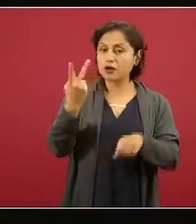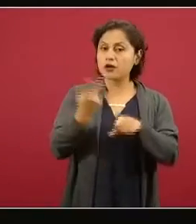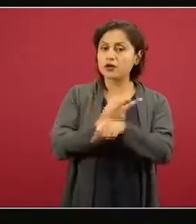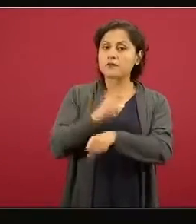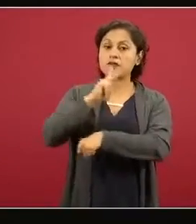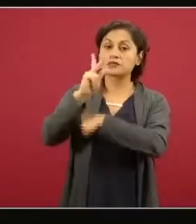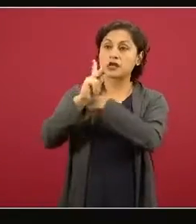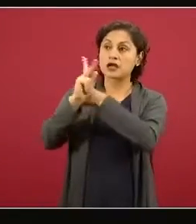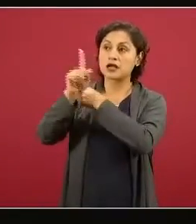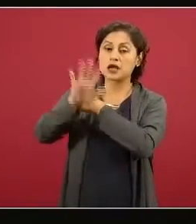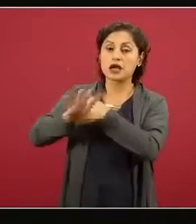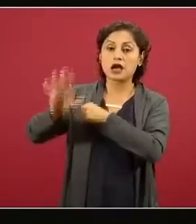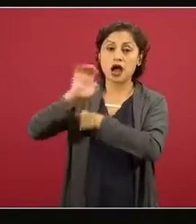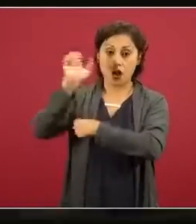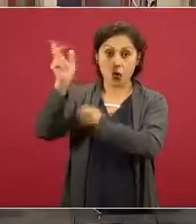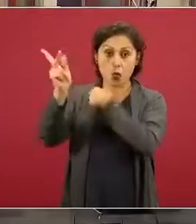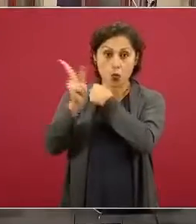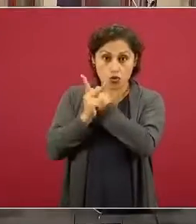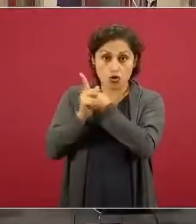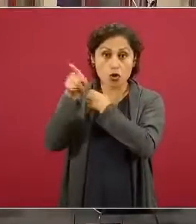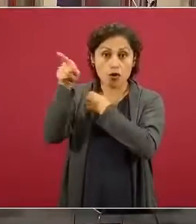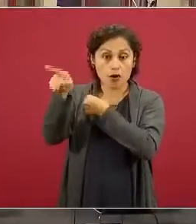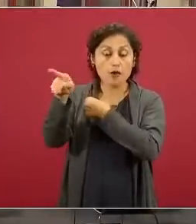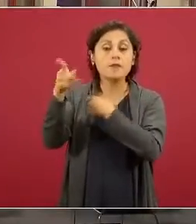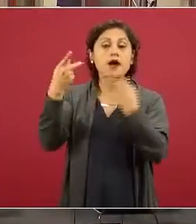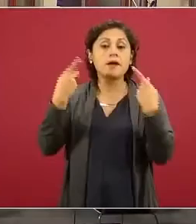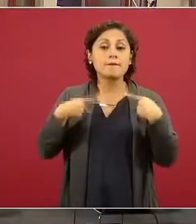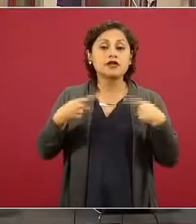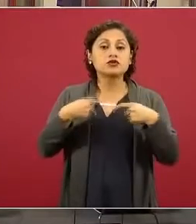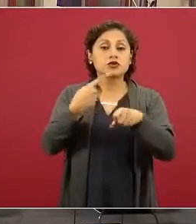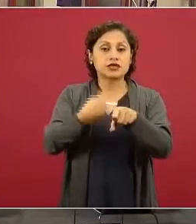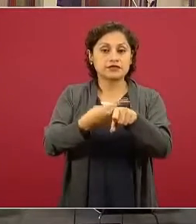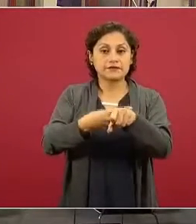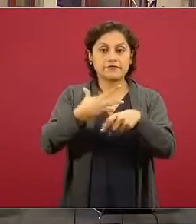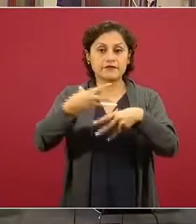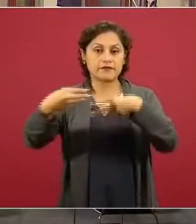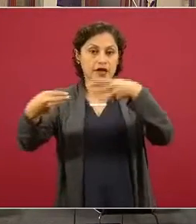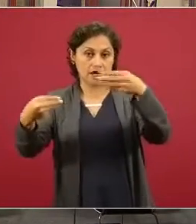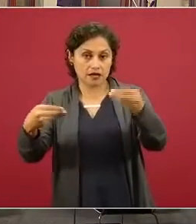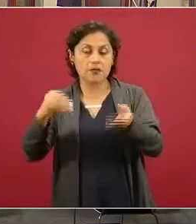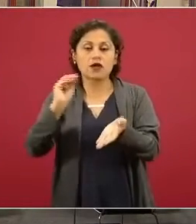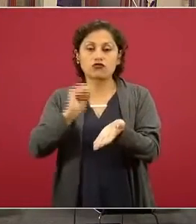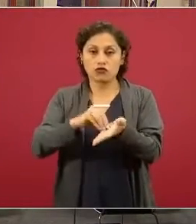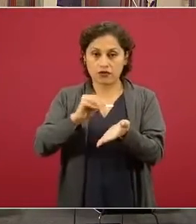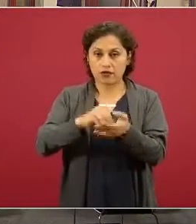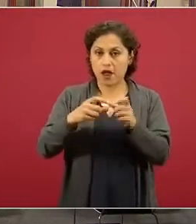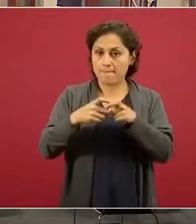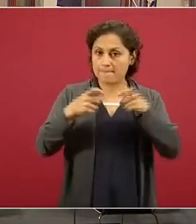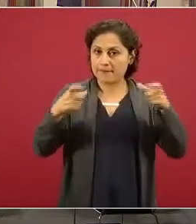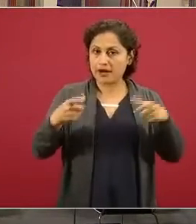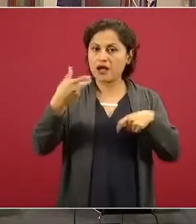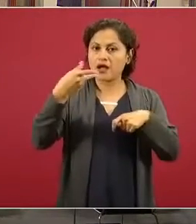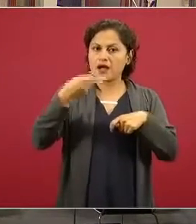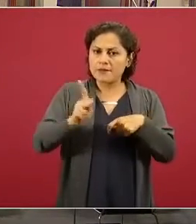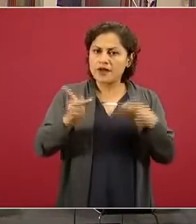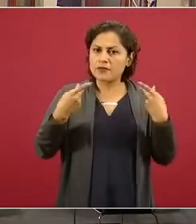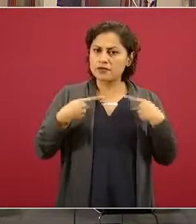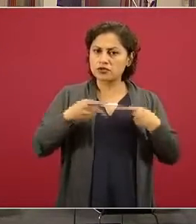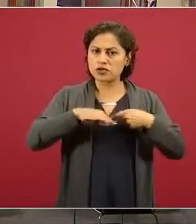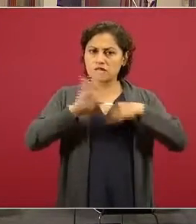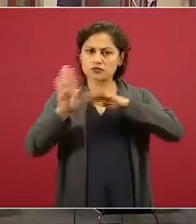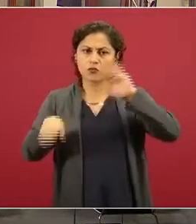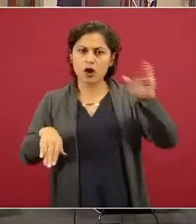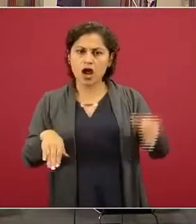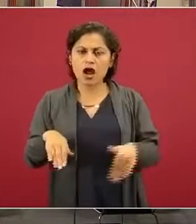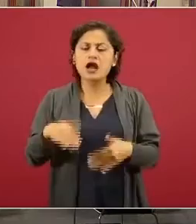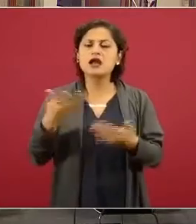en los cuales hay un rebrote, pero las muertes siguen como esta tendencia hacia la baja. Entonces, pues preguntar un poco a qué se debe esto, ¿no?